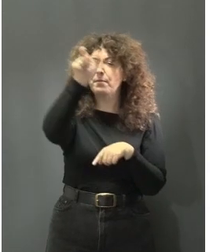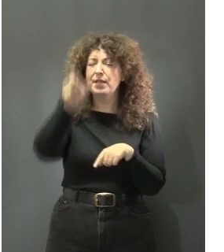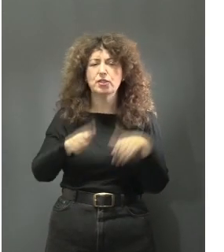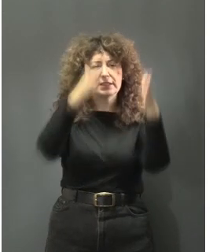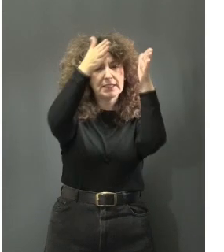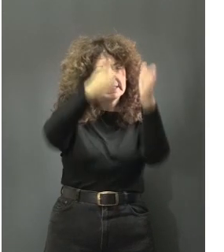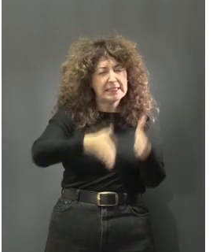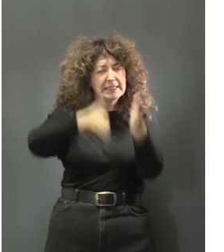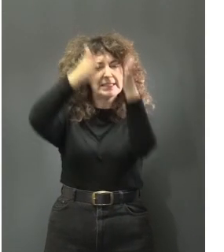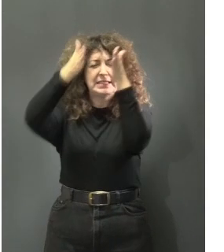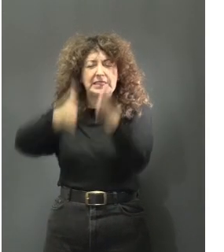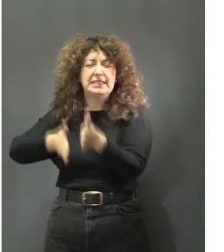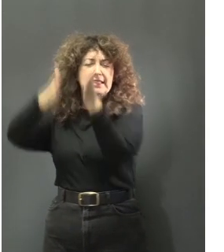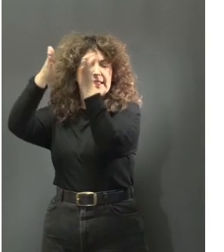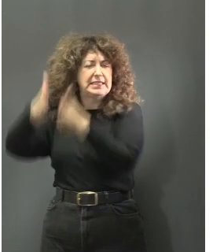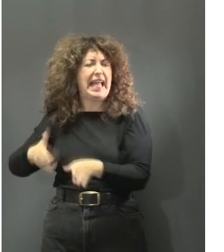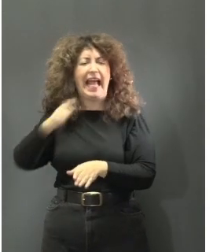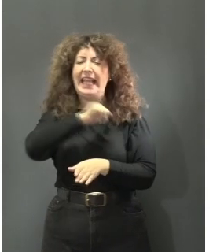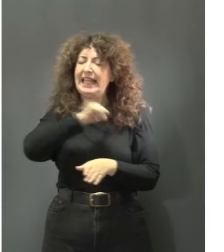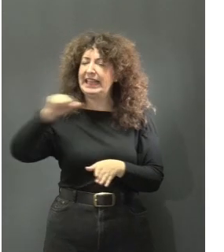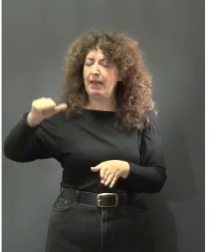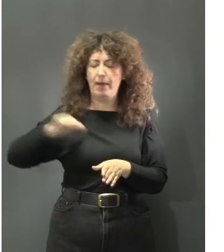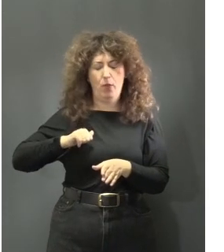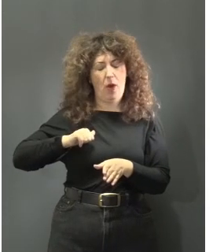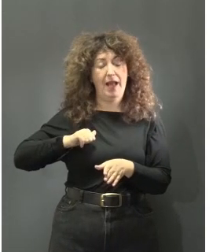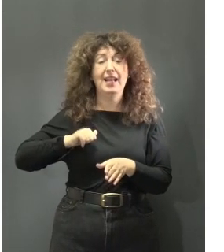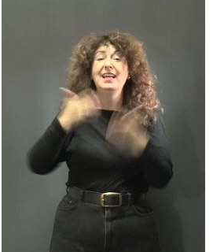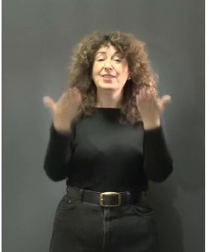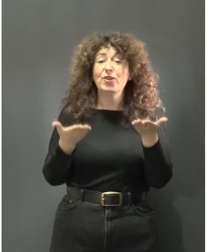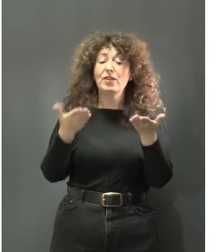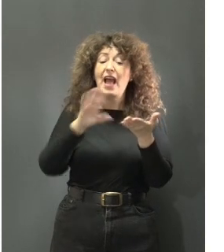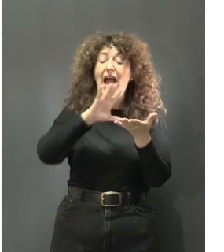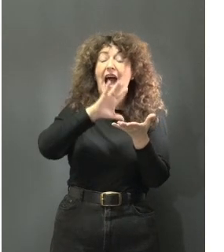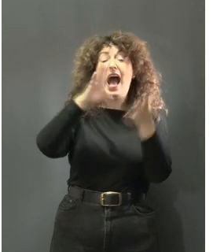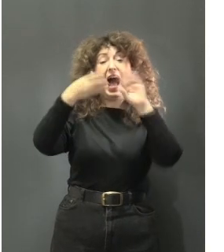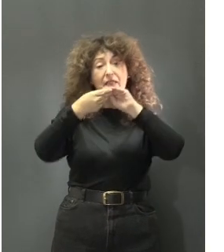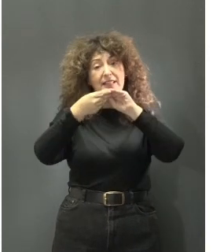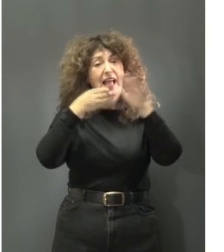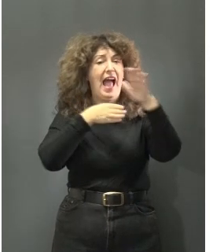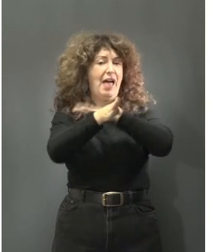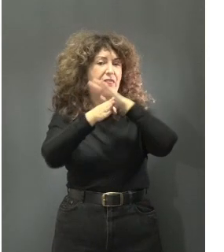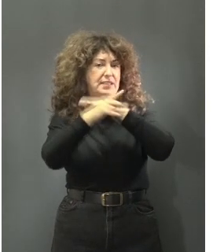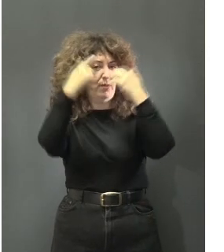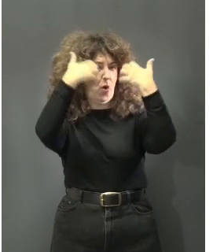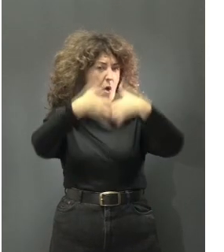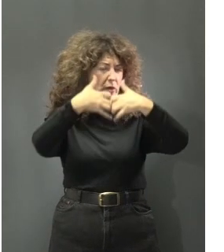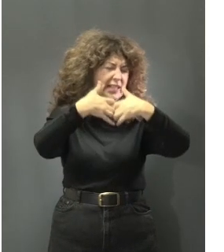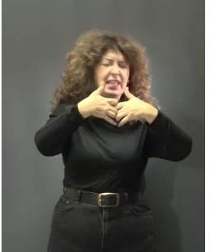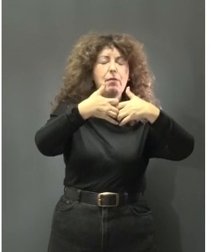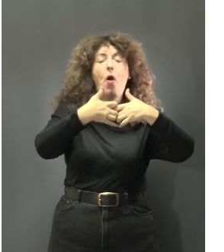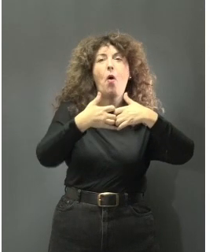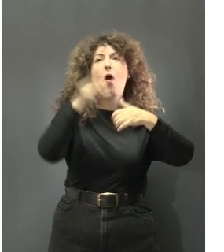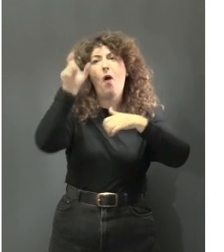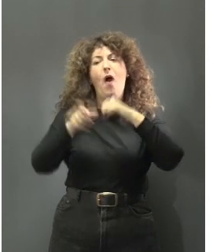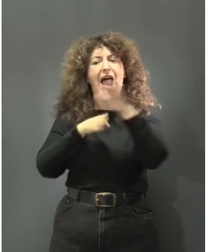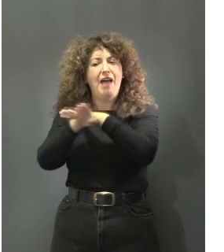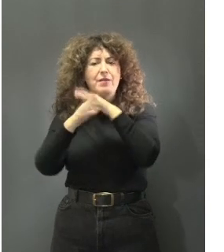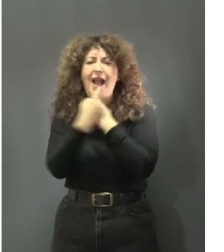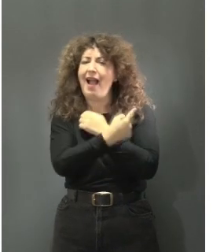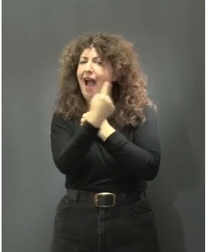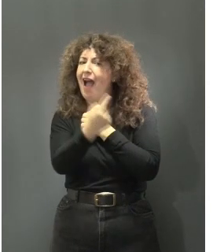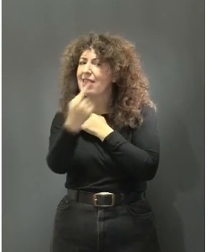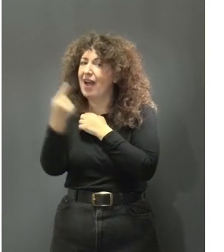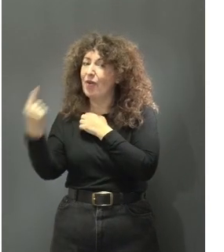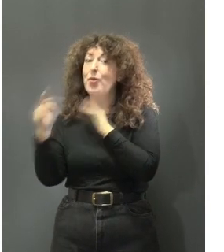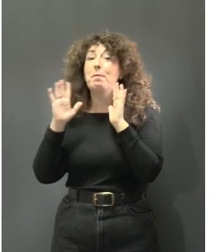individual, hacer todas las adaptaciones en accesibilidad cognitiva y otro tipo de accesibilidad para cada una de las personas, pero diseñando